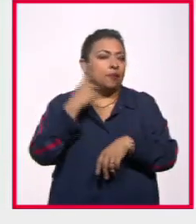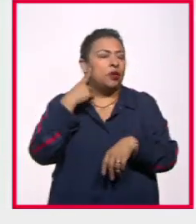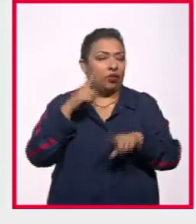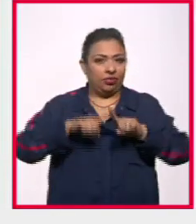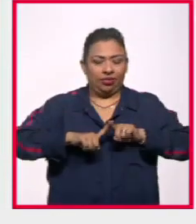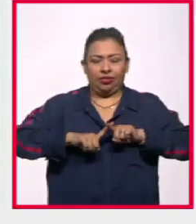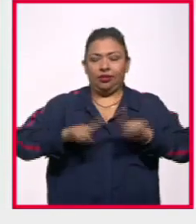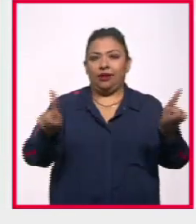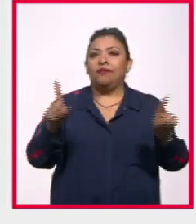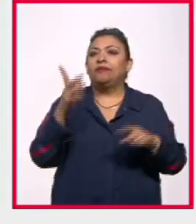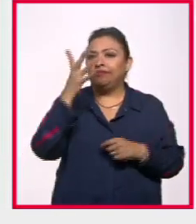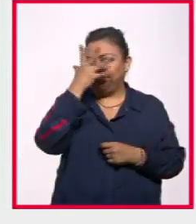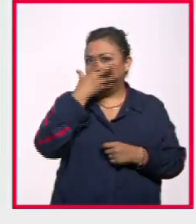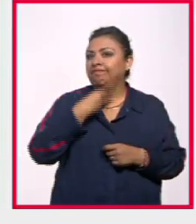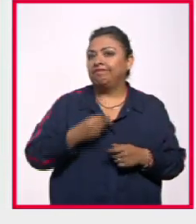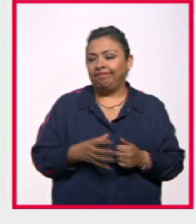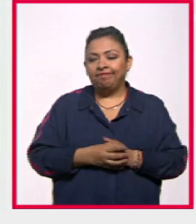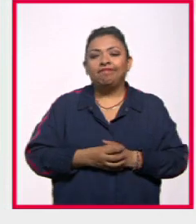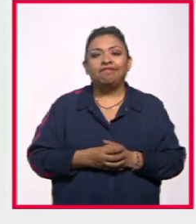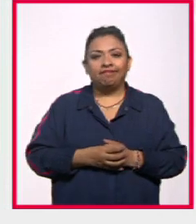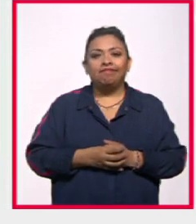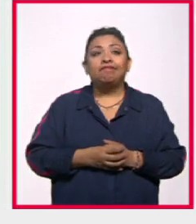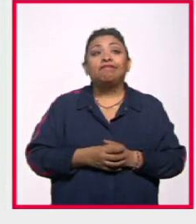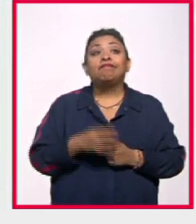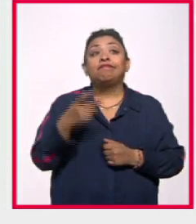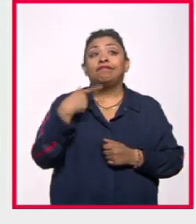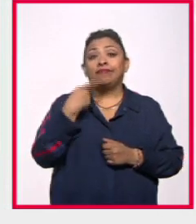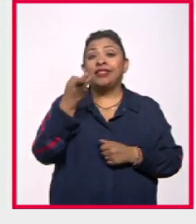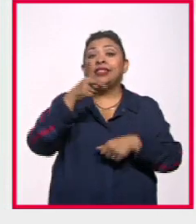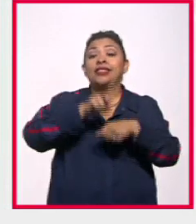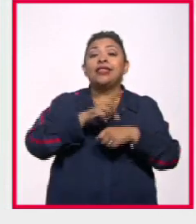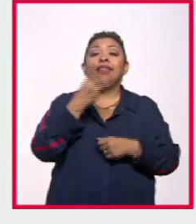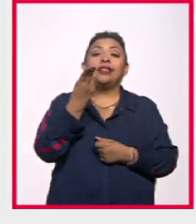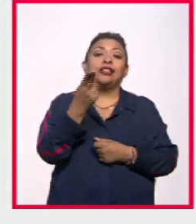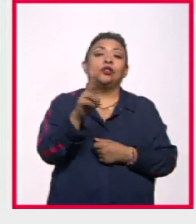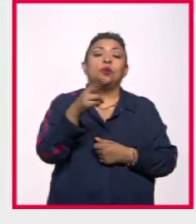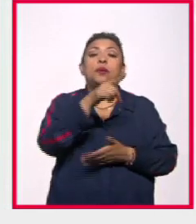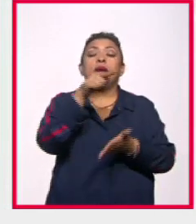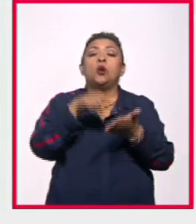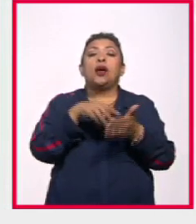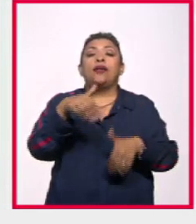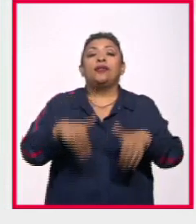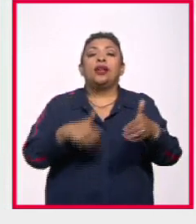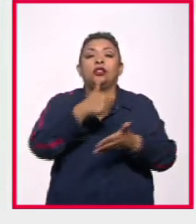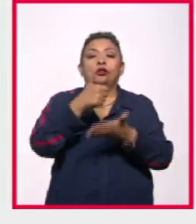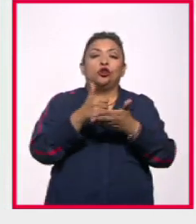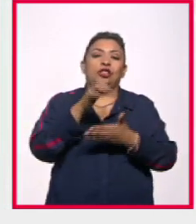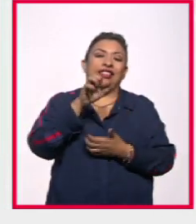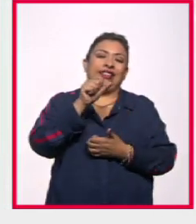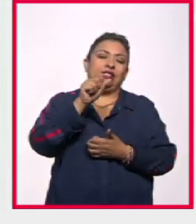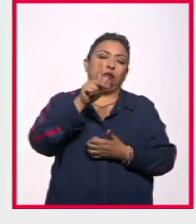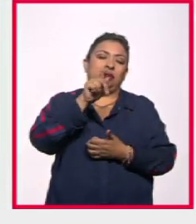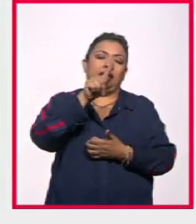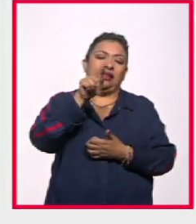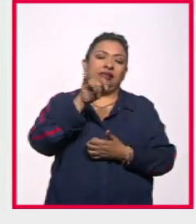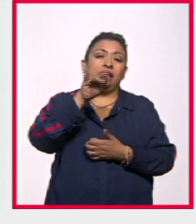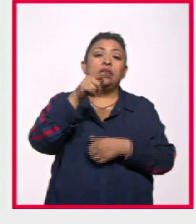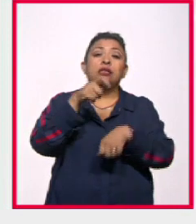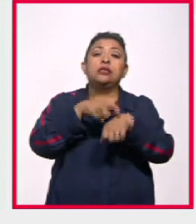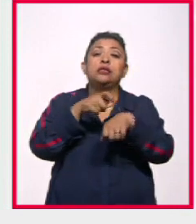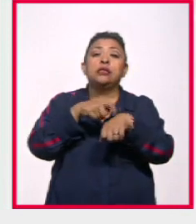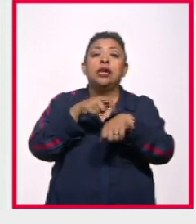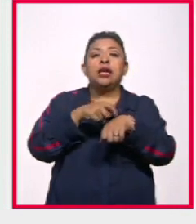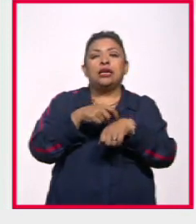grande, muy bello. La velada es este 3 de noviembre en el Teatro de la Ciudad Esperanza Iris en punto de